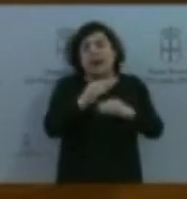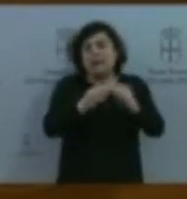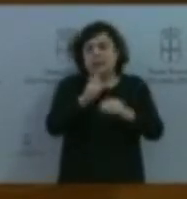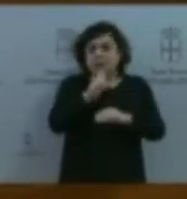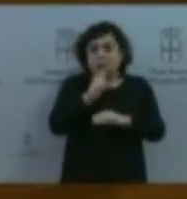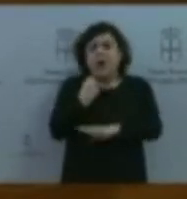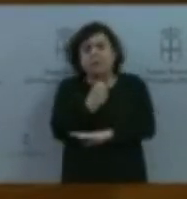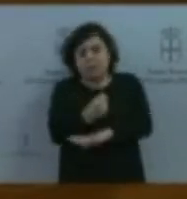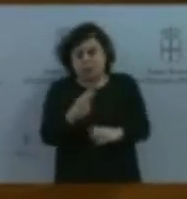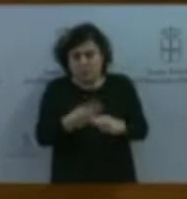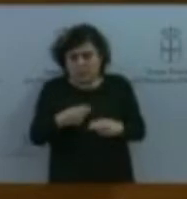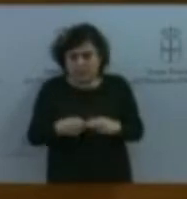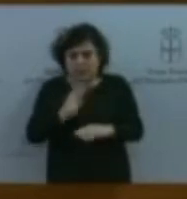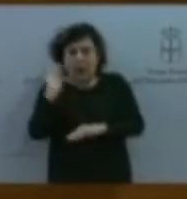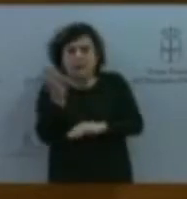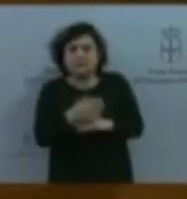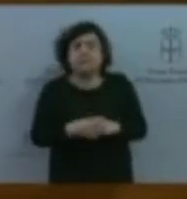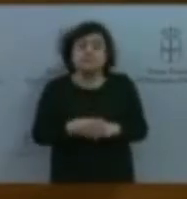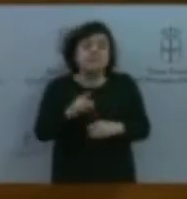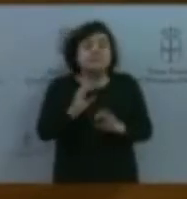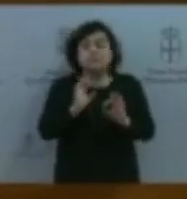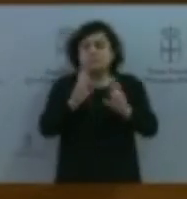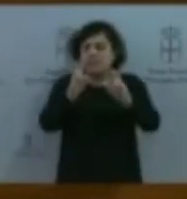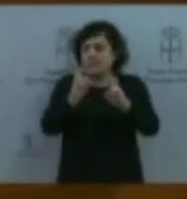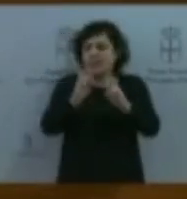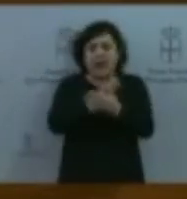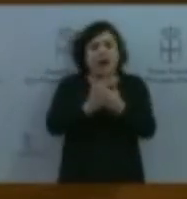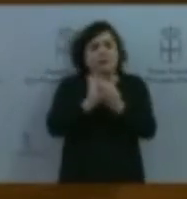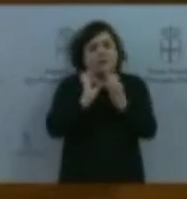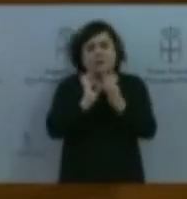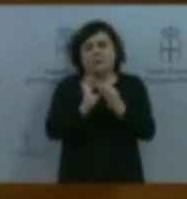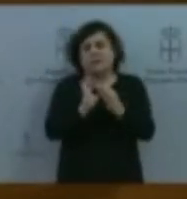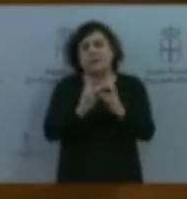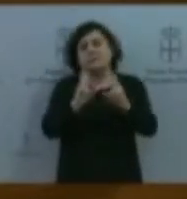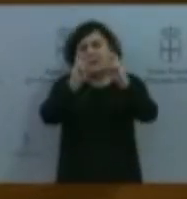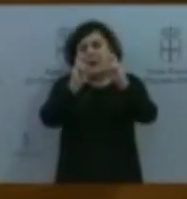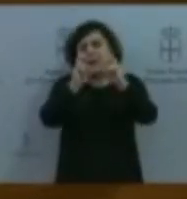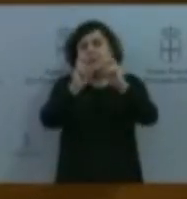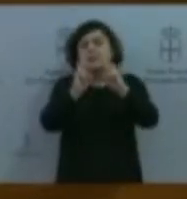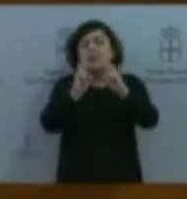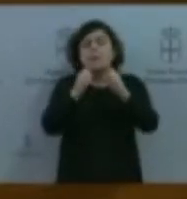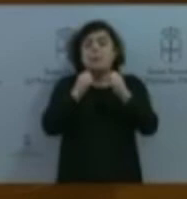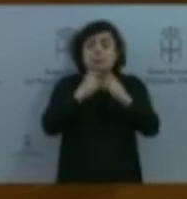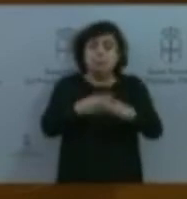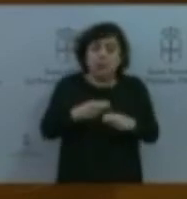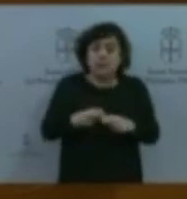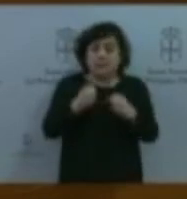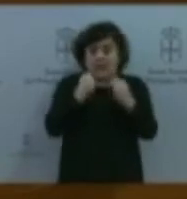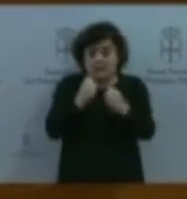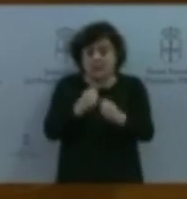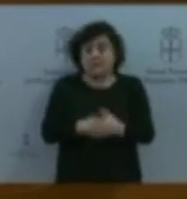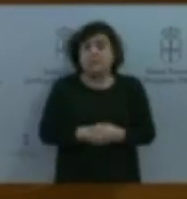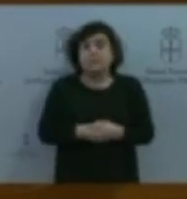tenemos que tener en cuenta en materia de política energética. Apoyamos también, no se lo he dicho, pero vamos a apoyar